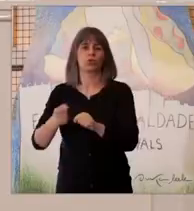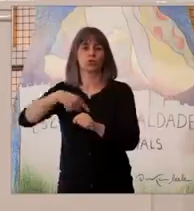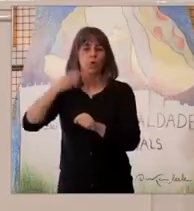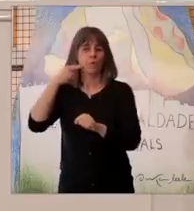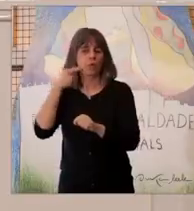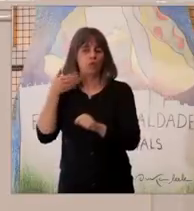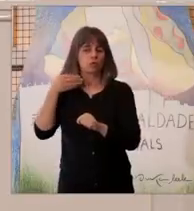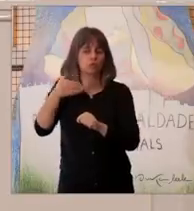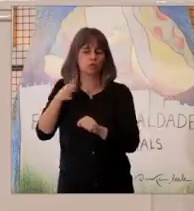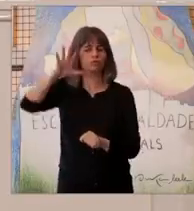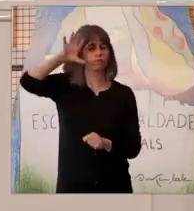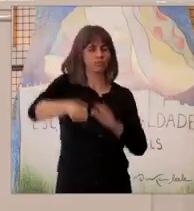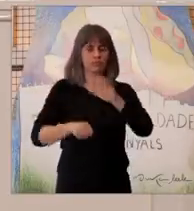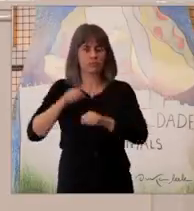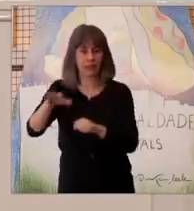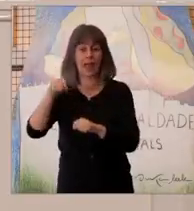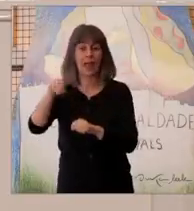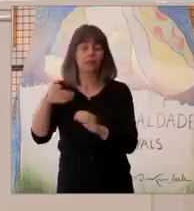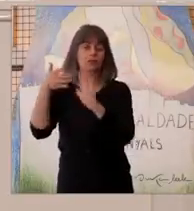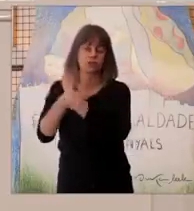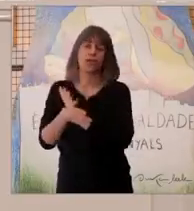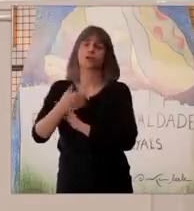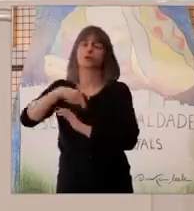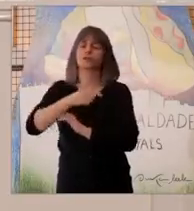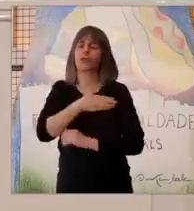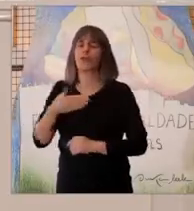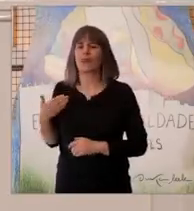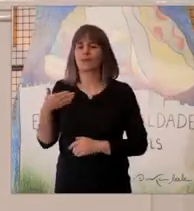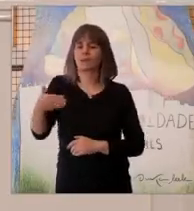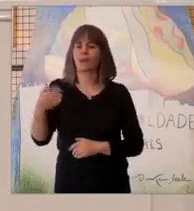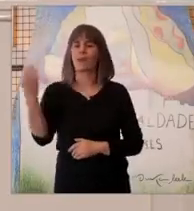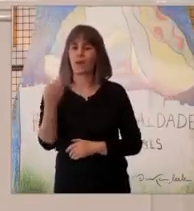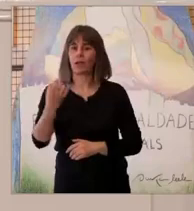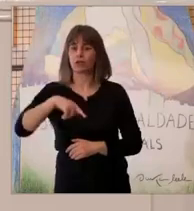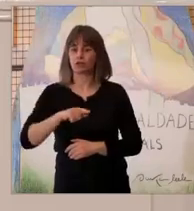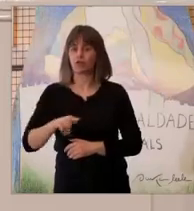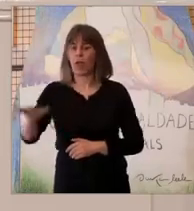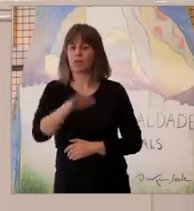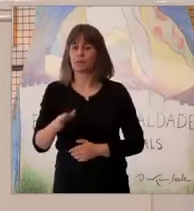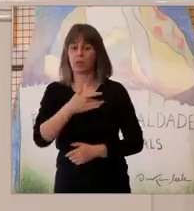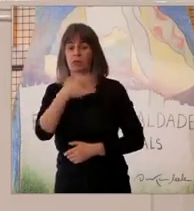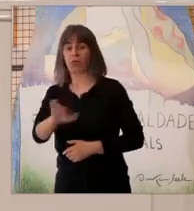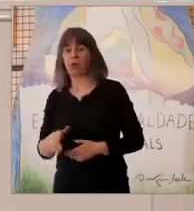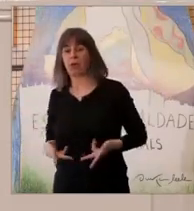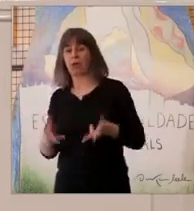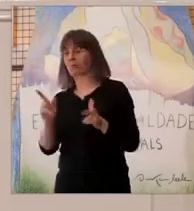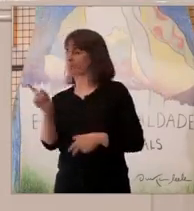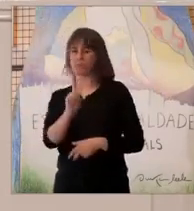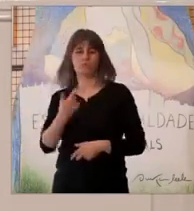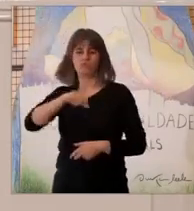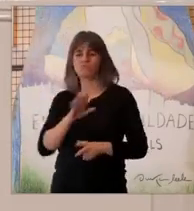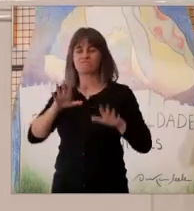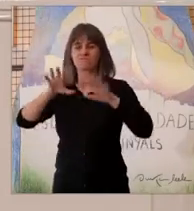silencios son una misma declaración de intenciones no vamos a ceder espacio ya no nuestra Revolución camina